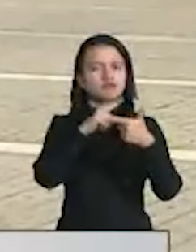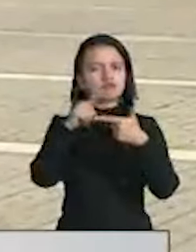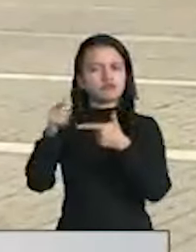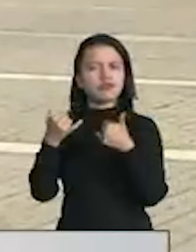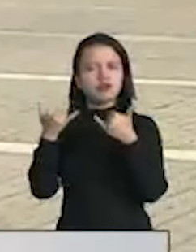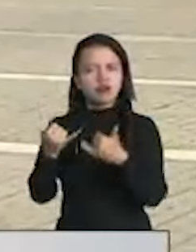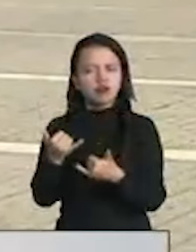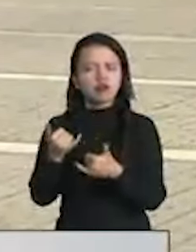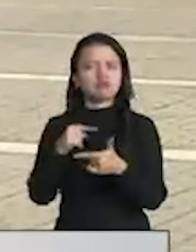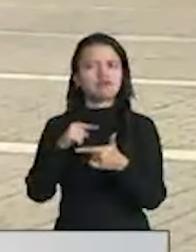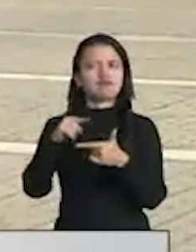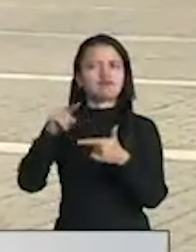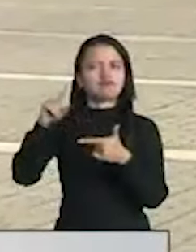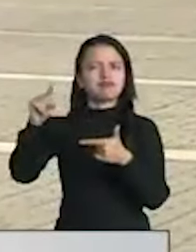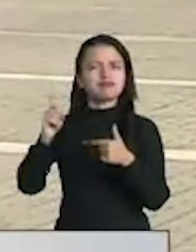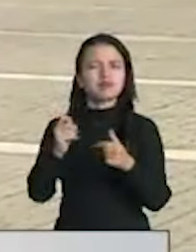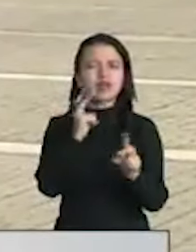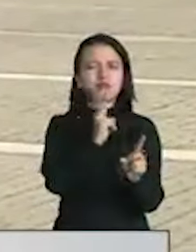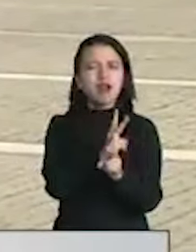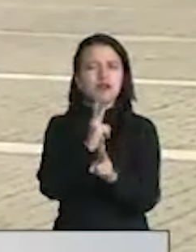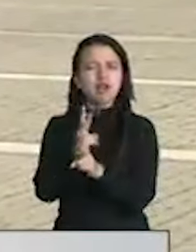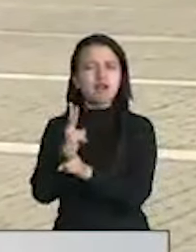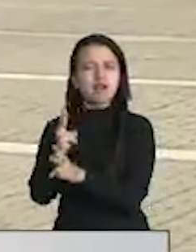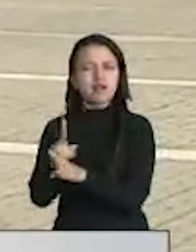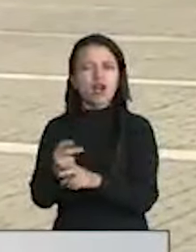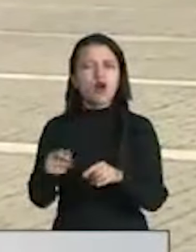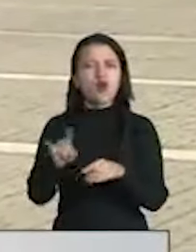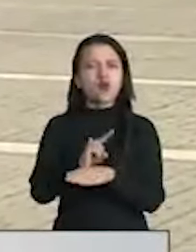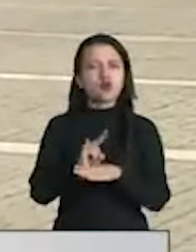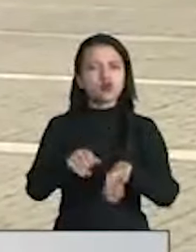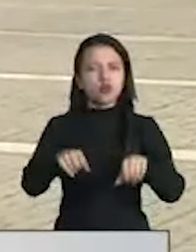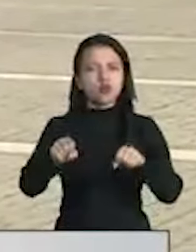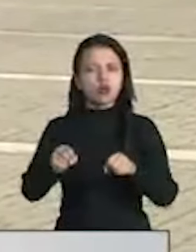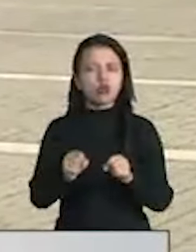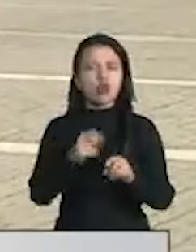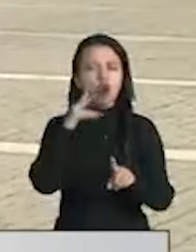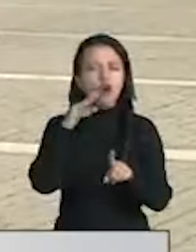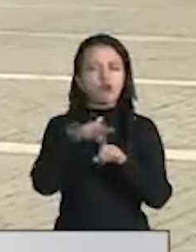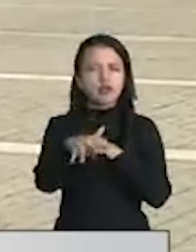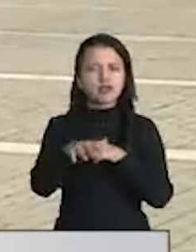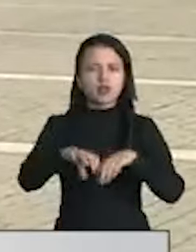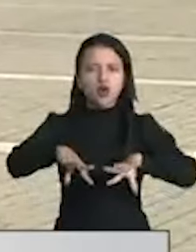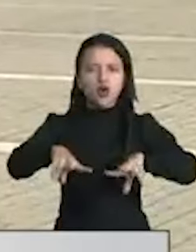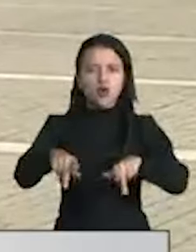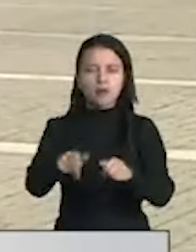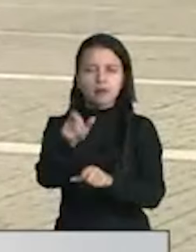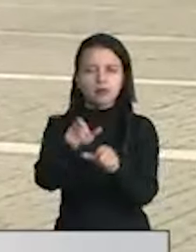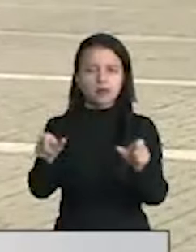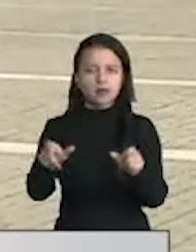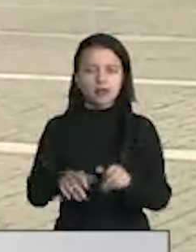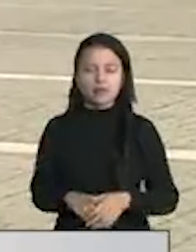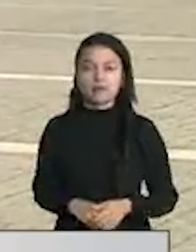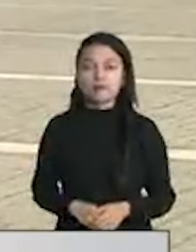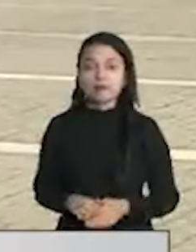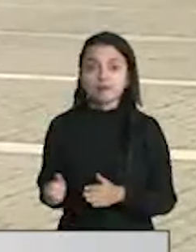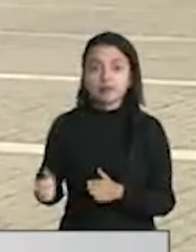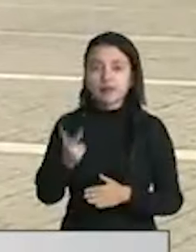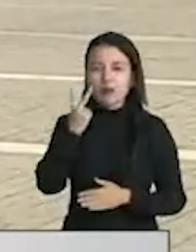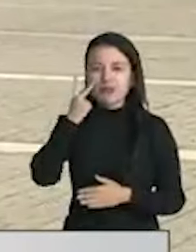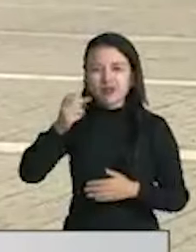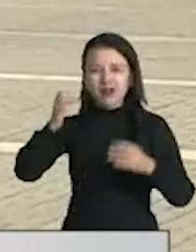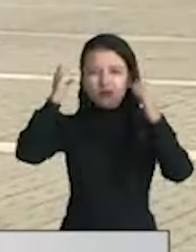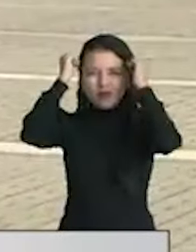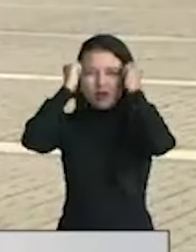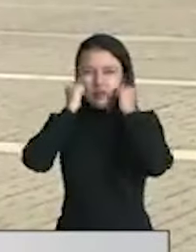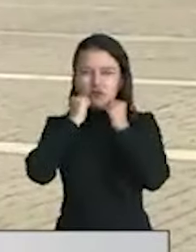Y justamente frente a este tema, en las últimas horas ha circulado un video que muestra una persona encapuchada realizando